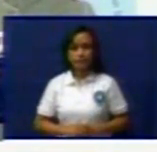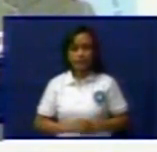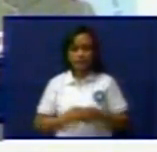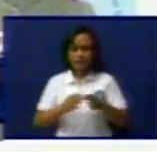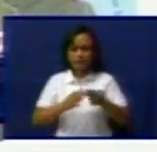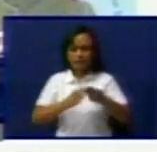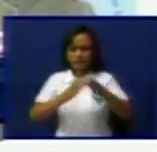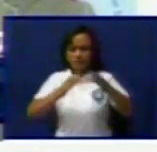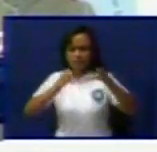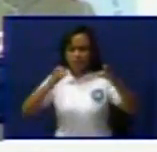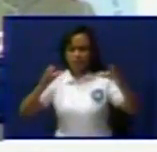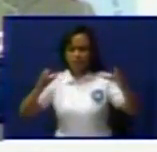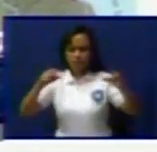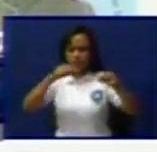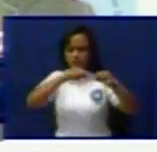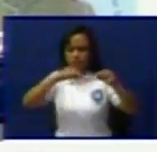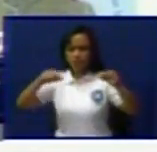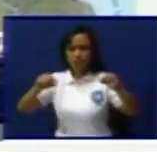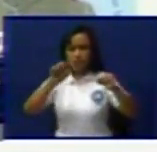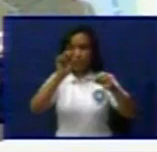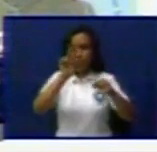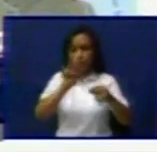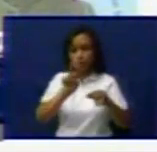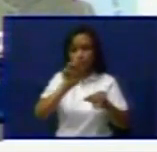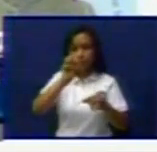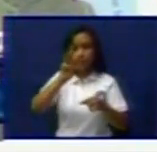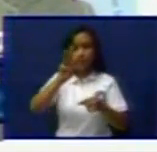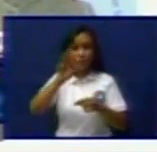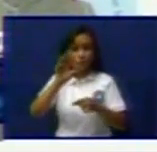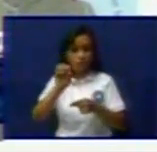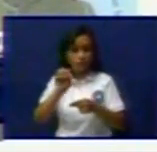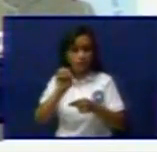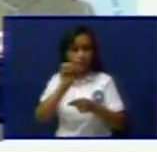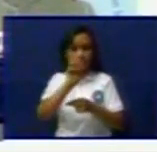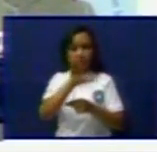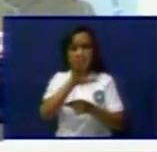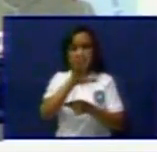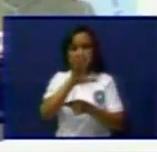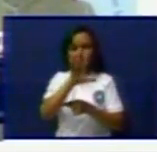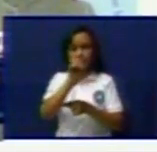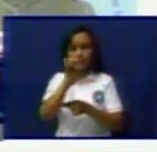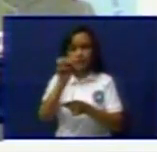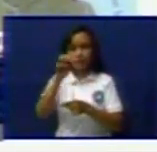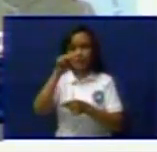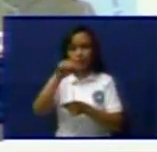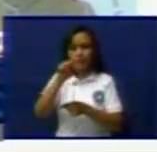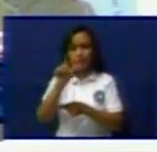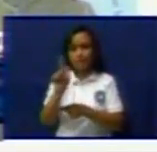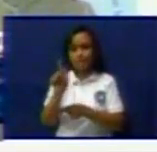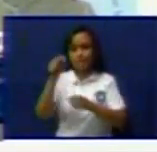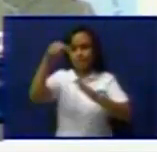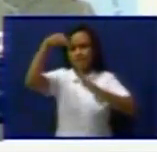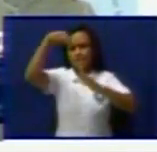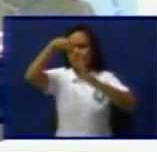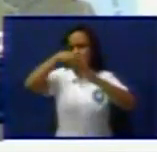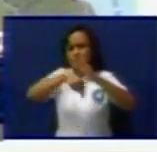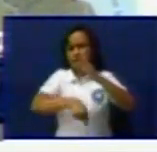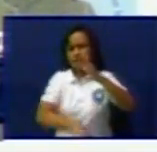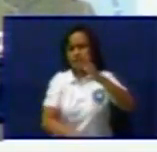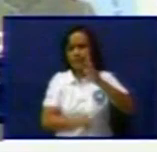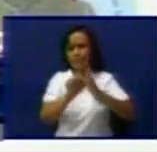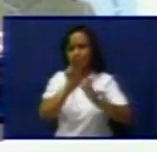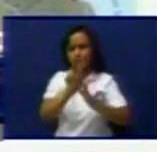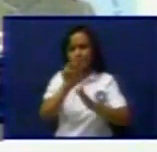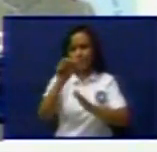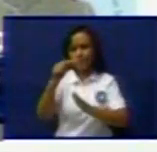El ancho es de 230 a 520 metros y la profundidad es de